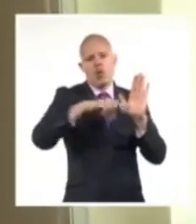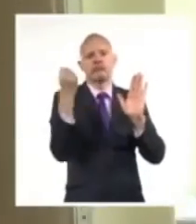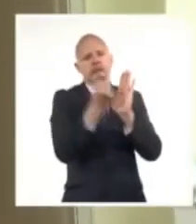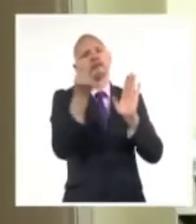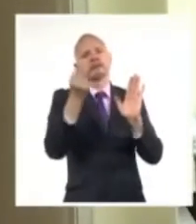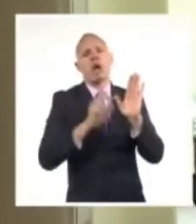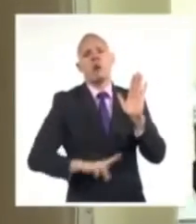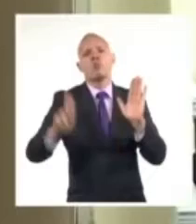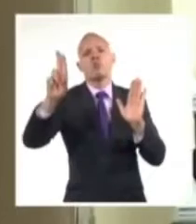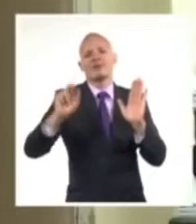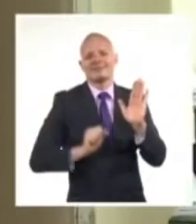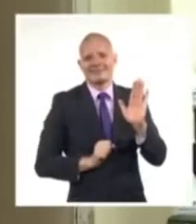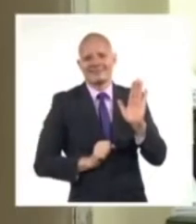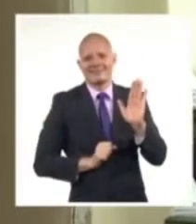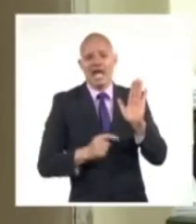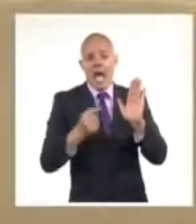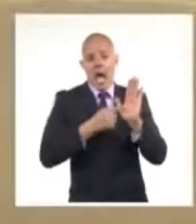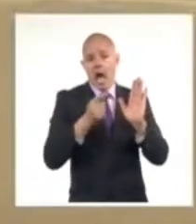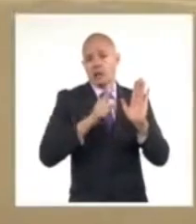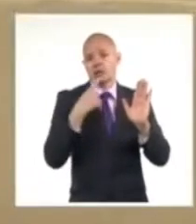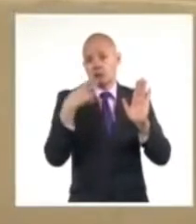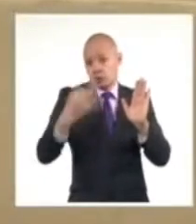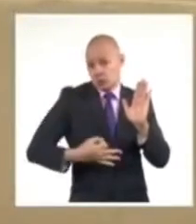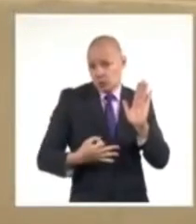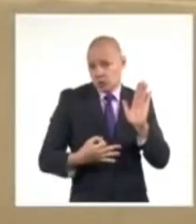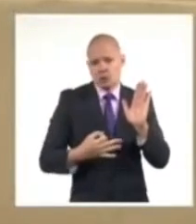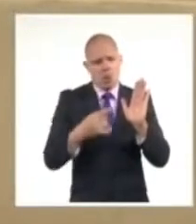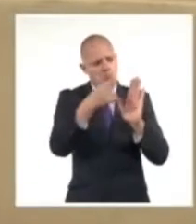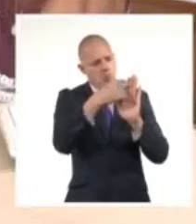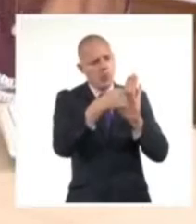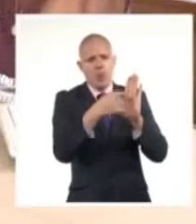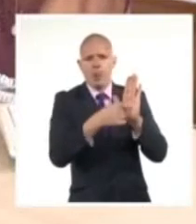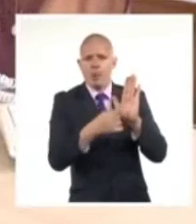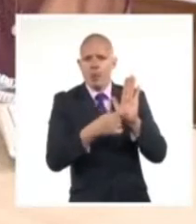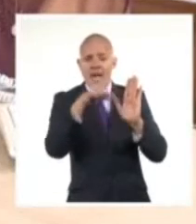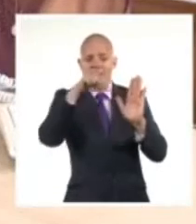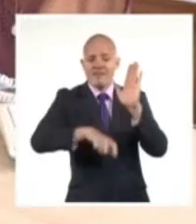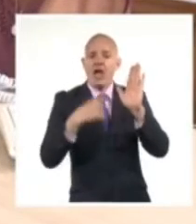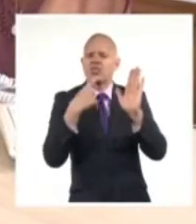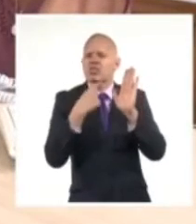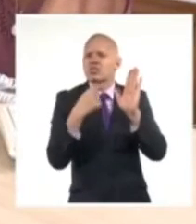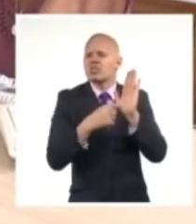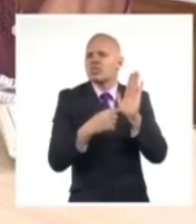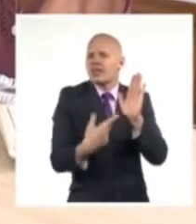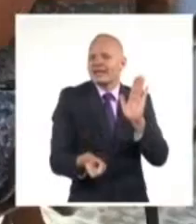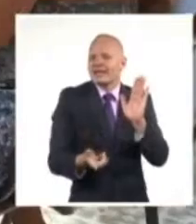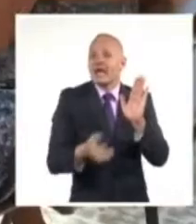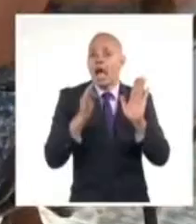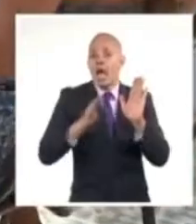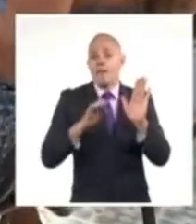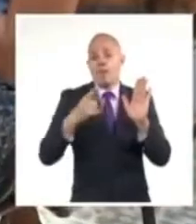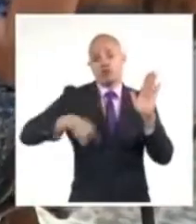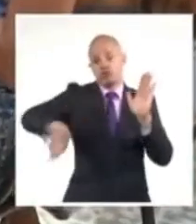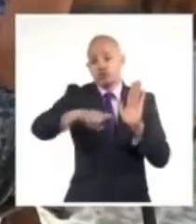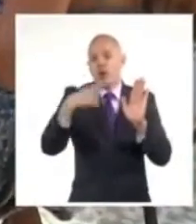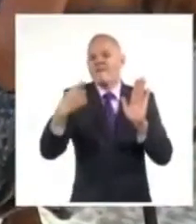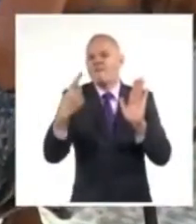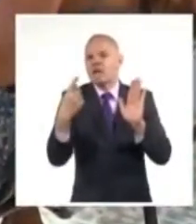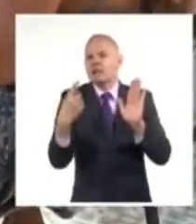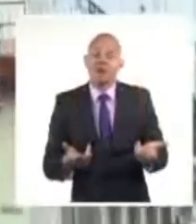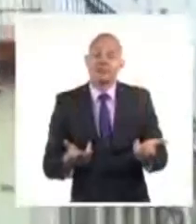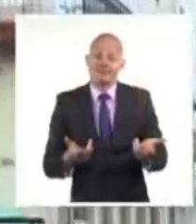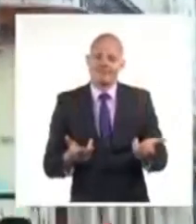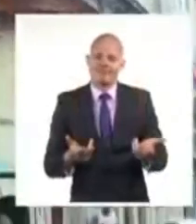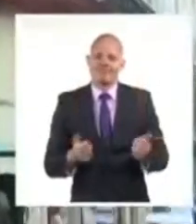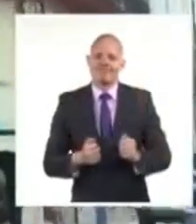sus derechos de garantía y en sus disposiciones finales, dispuso que teníamos que institucionalizar y que constitucionalizar estos